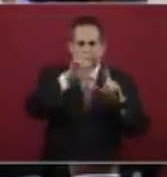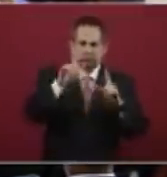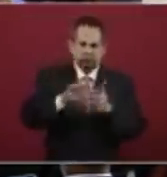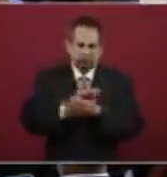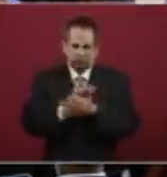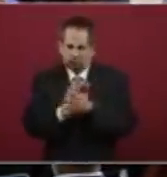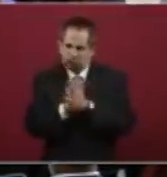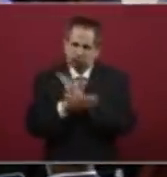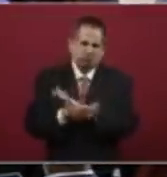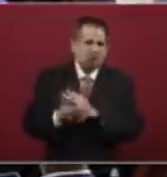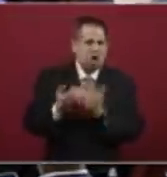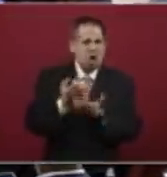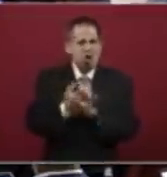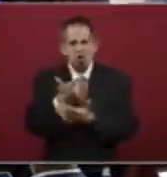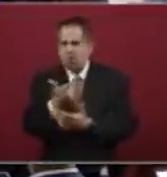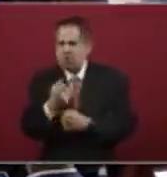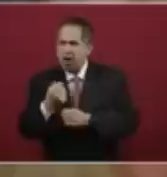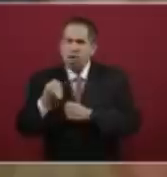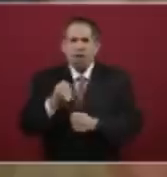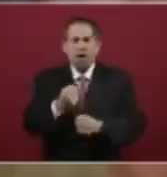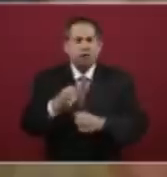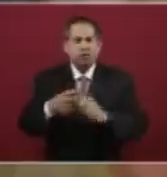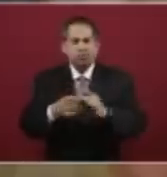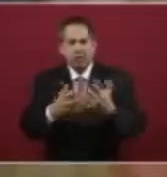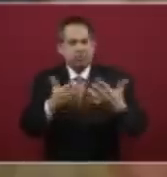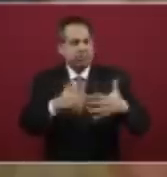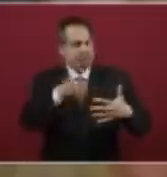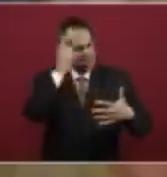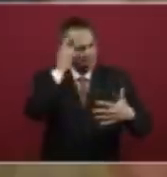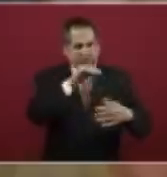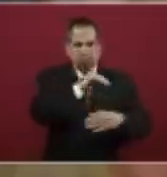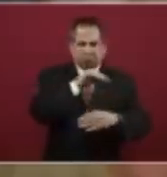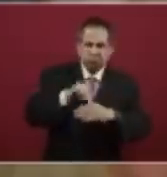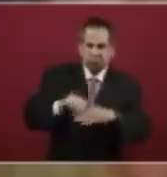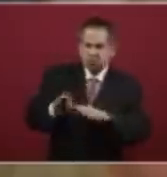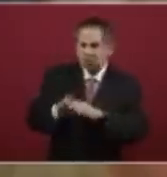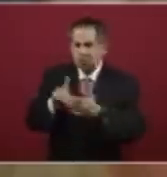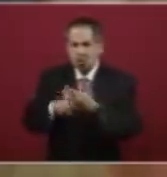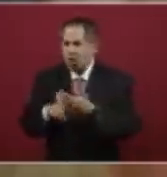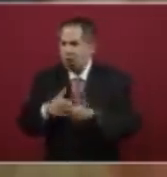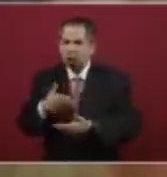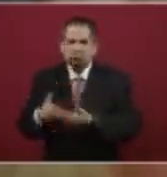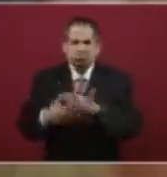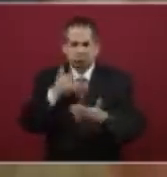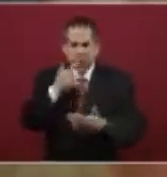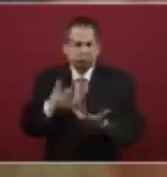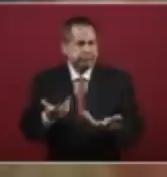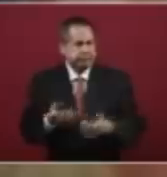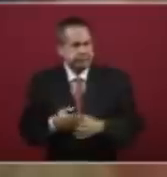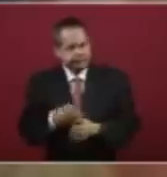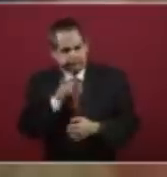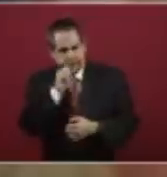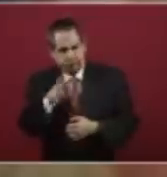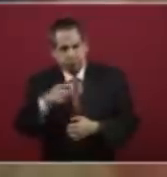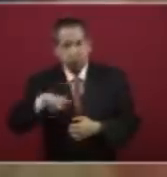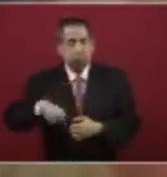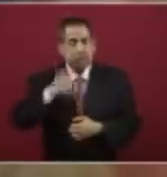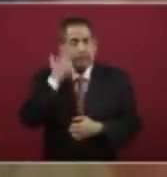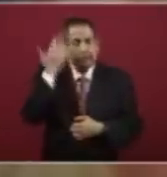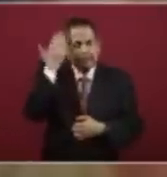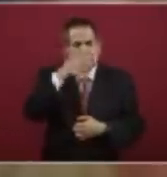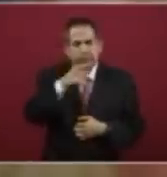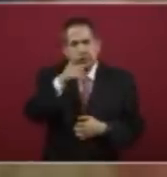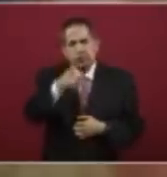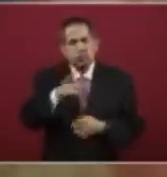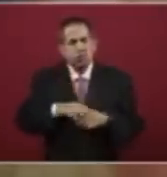económica y ha resaltado la importancia de los empresarios en la inversión y la actividad productiva. En ese sentido, estamos interesados en conocer